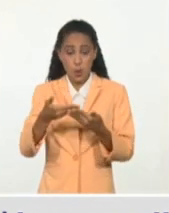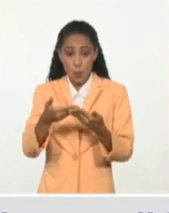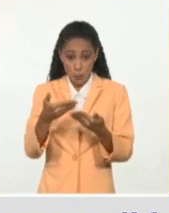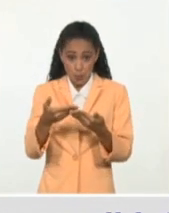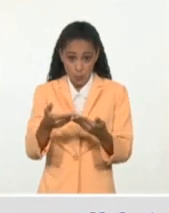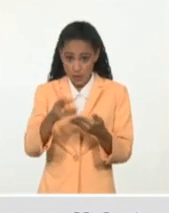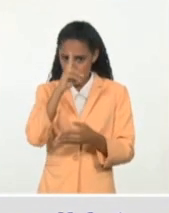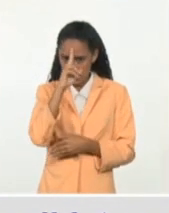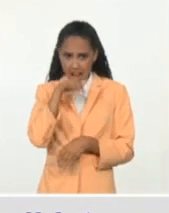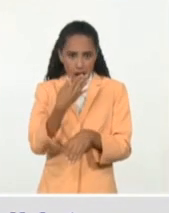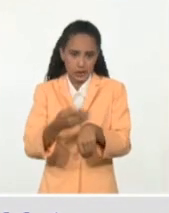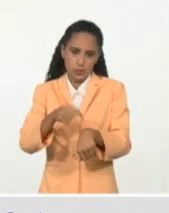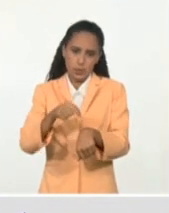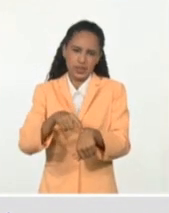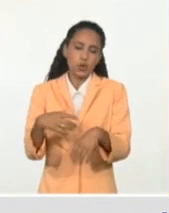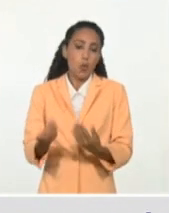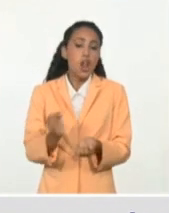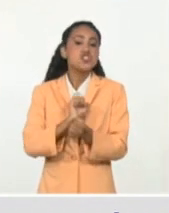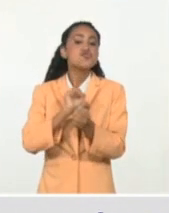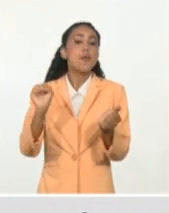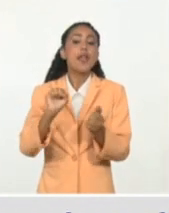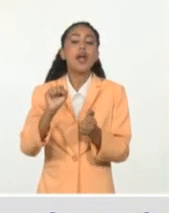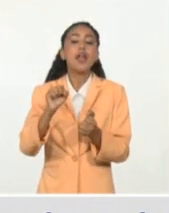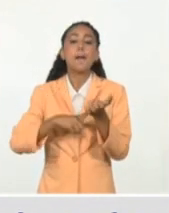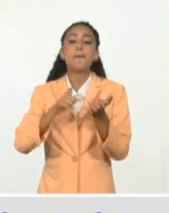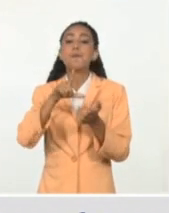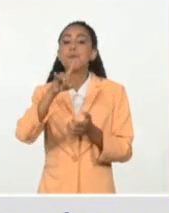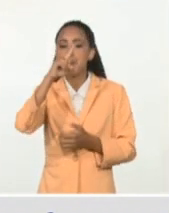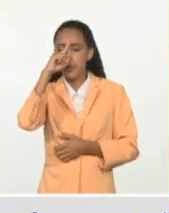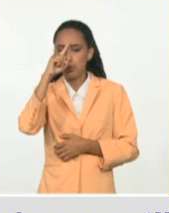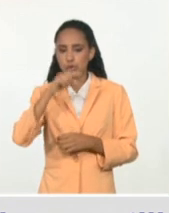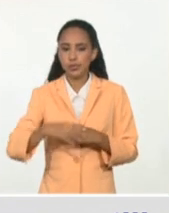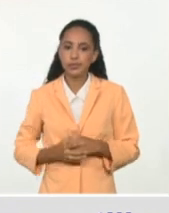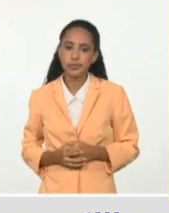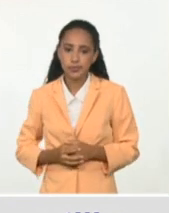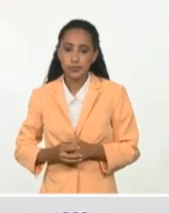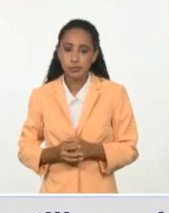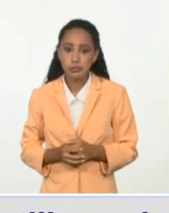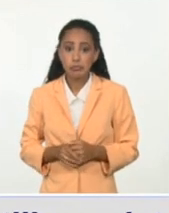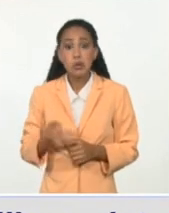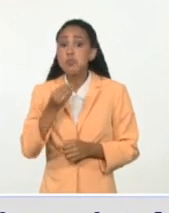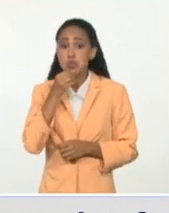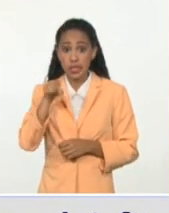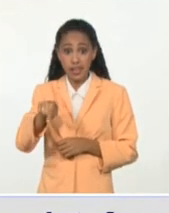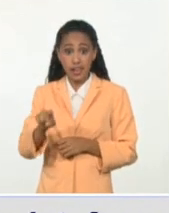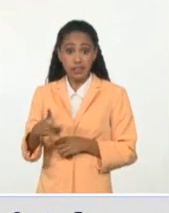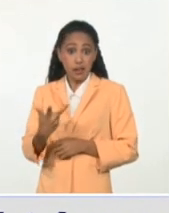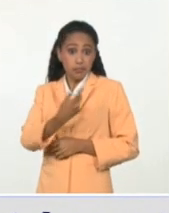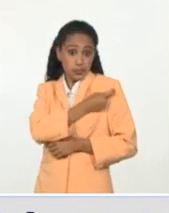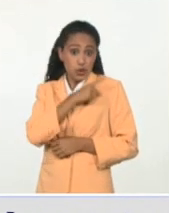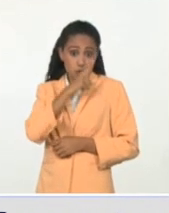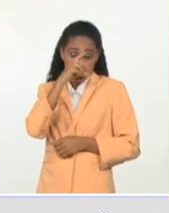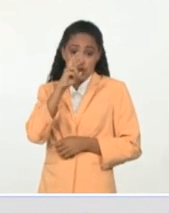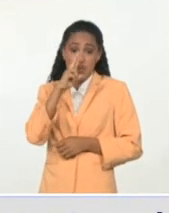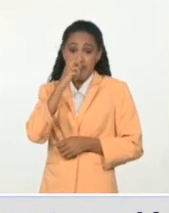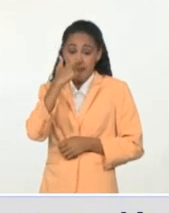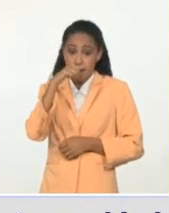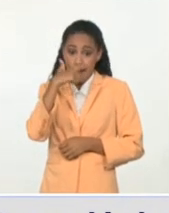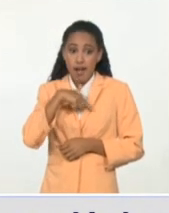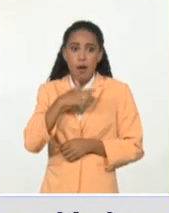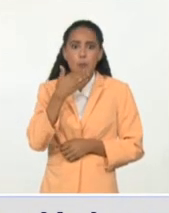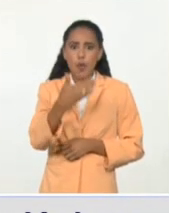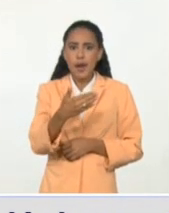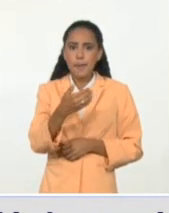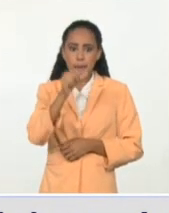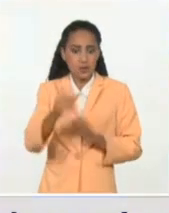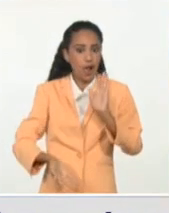Soberana Plus. ¿Será Soberana Plus la apuesta de Cuba para convalecientes? Está por demostrar. Está por demostrar